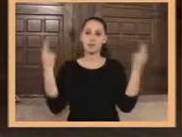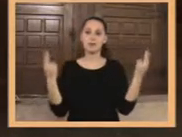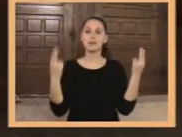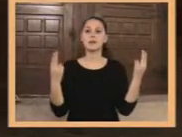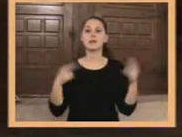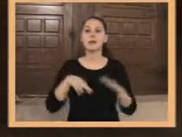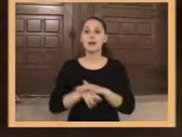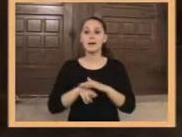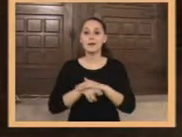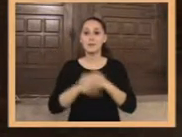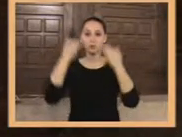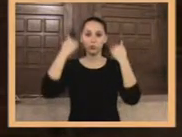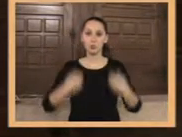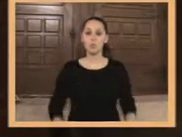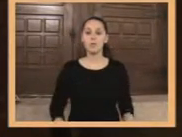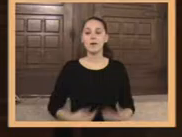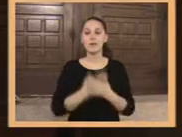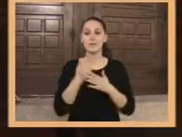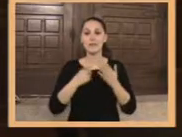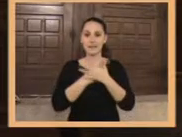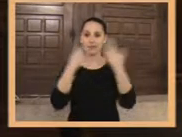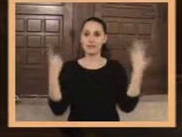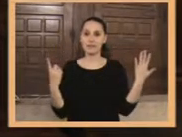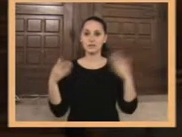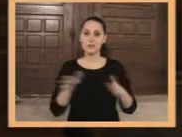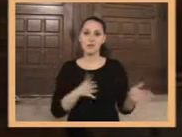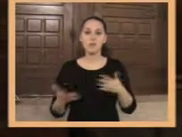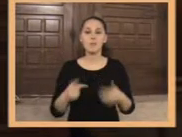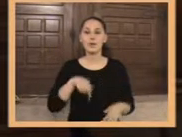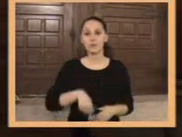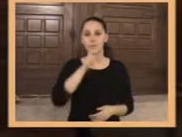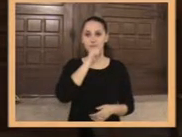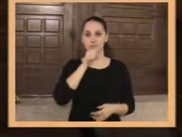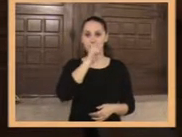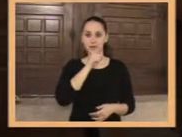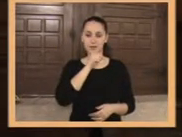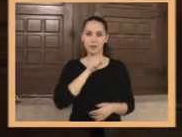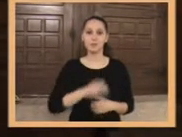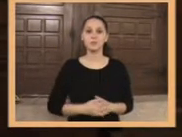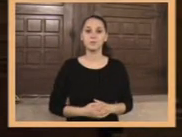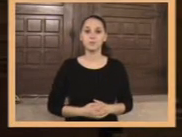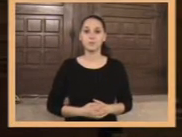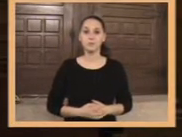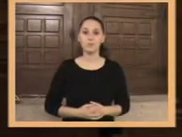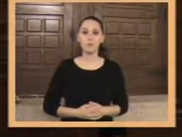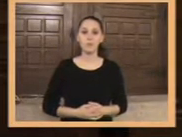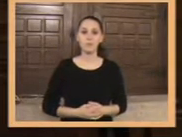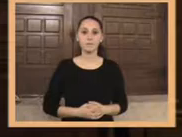Interior y Administración General el día 16 de marzo de 2016. Sometido a votación, la Comisión